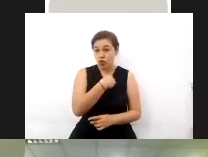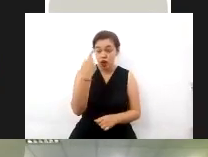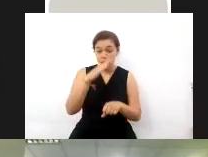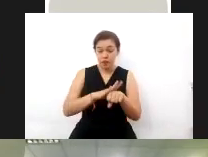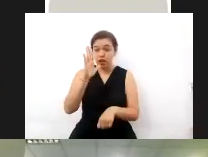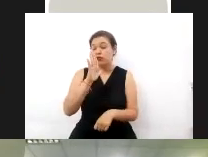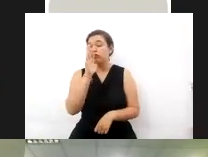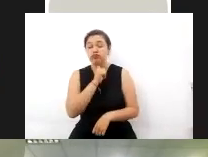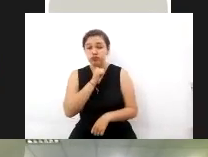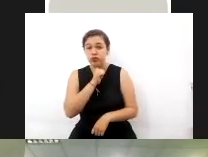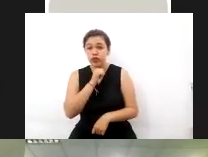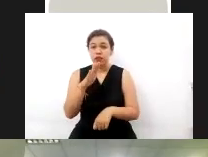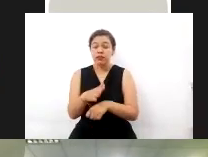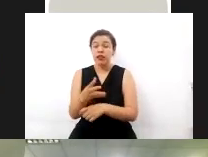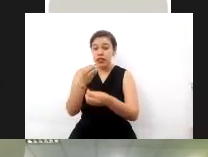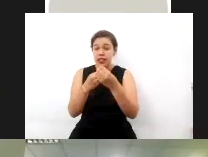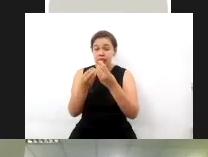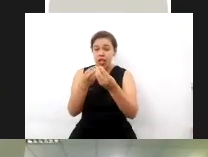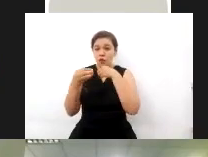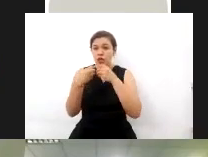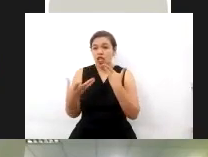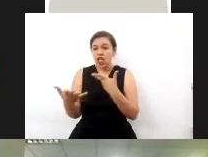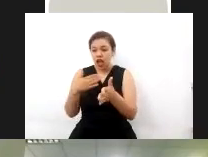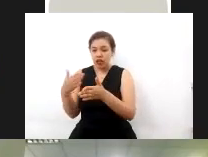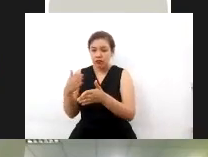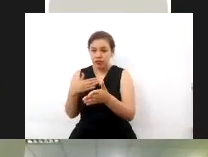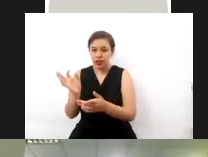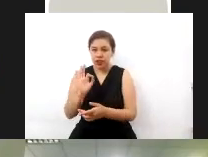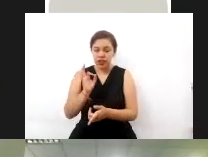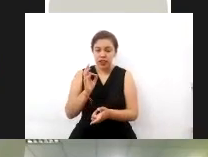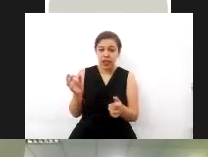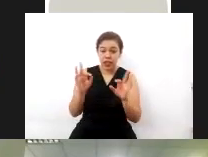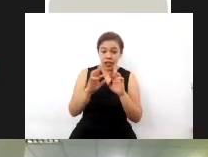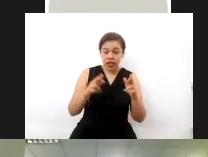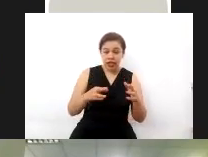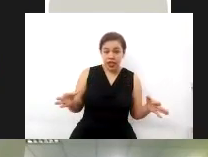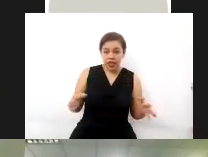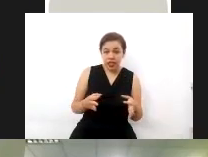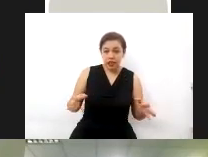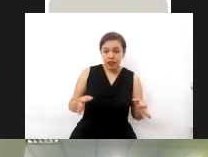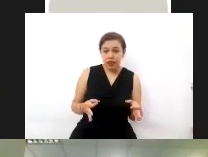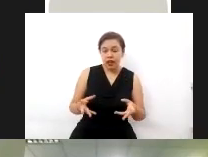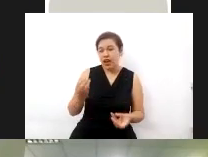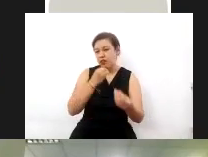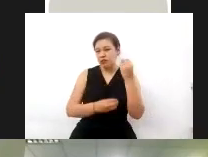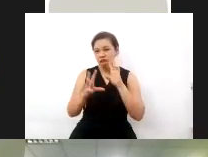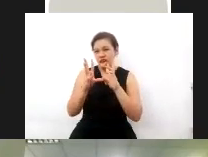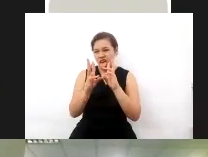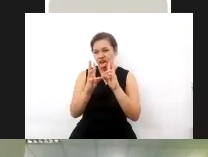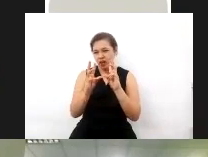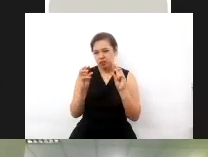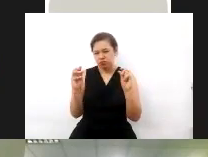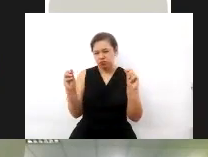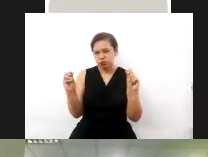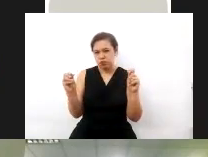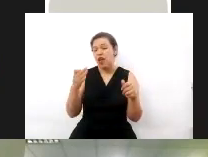todo si el alimento ya está cocido. Aunque esté en refrigeración, los alimentos se descomponen. Tienen un periodo de